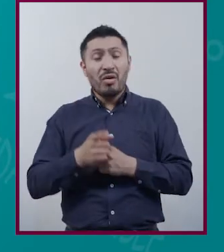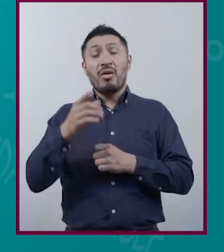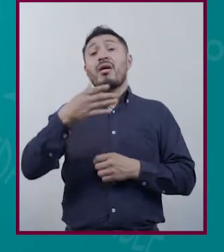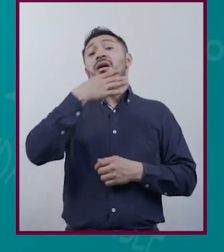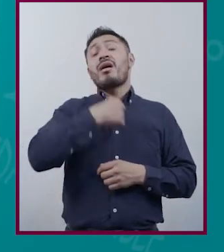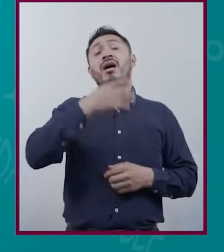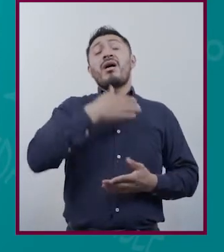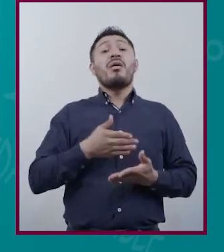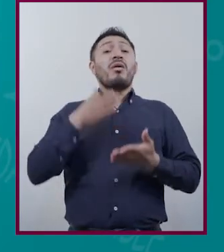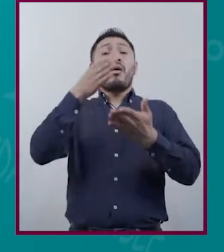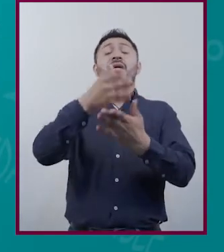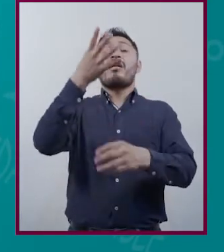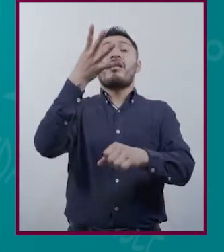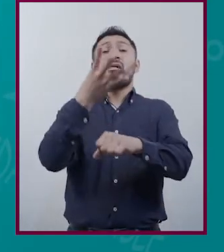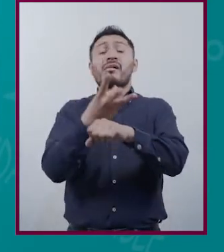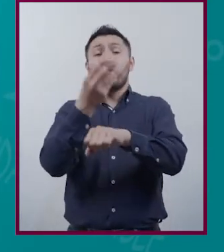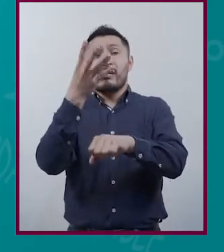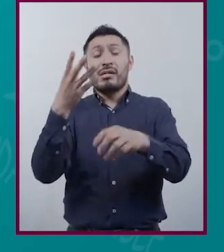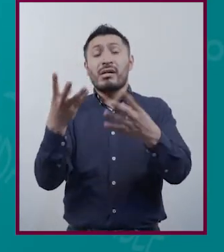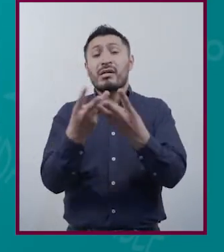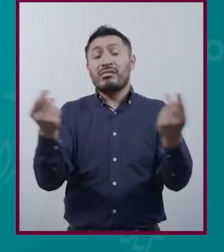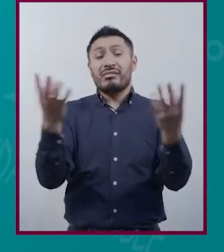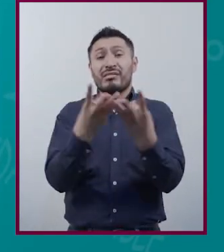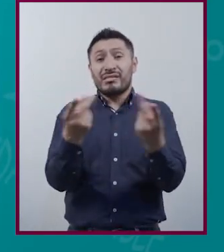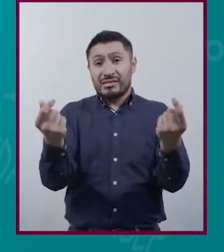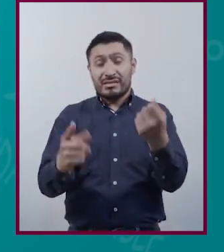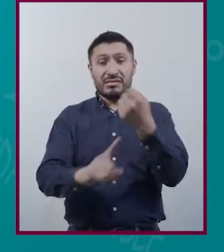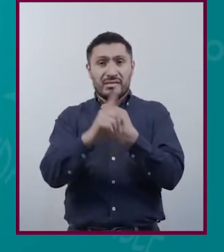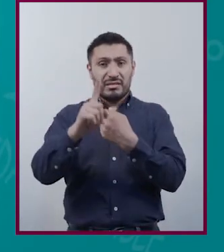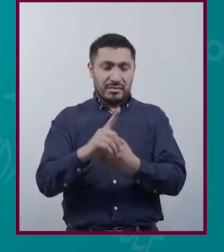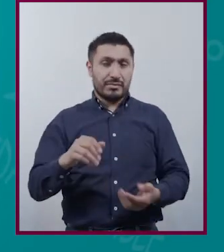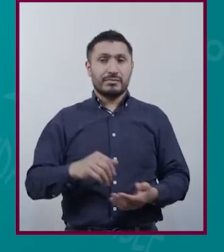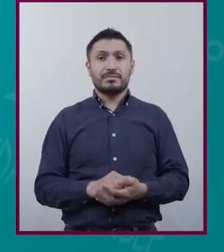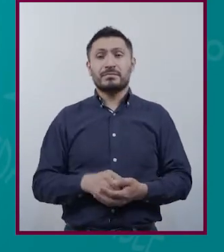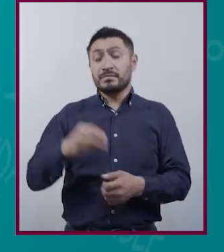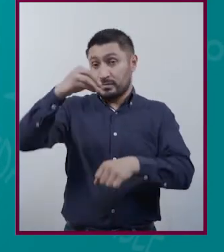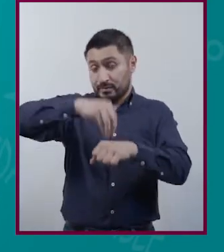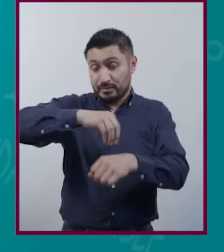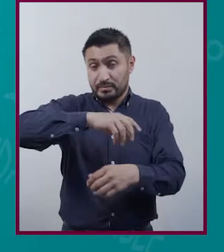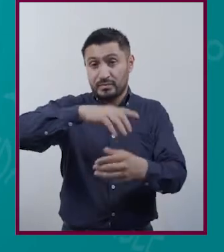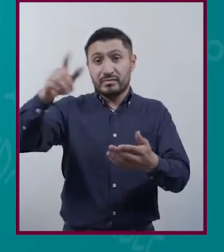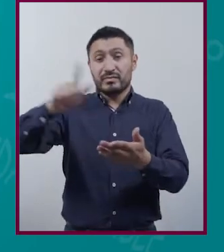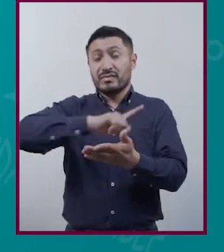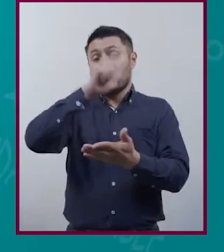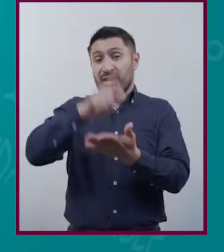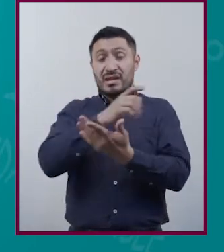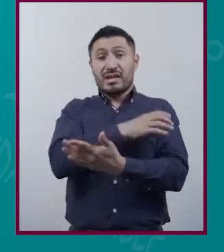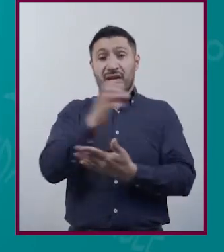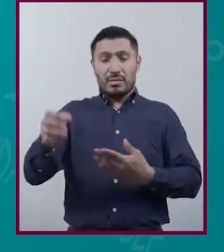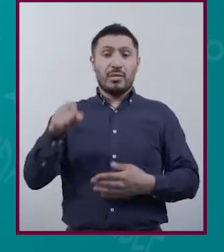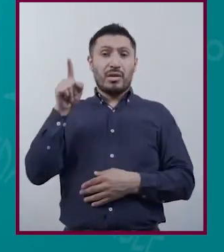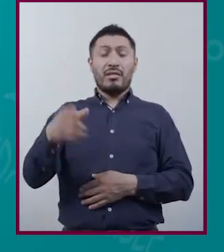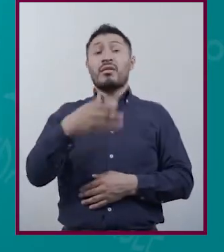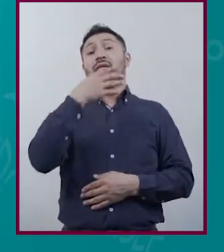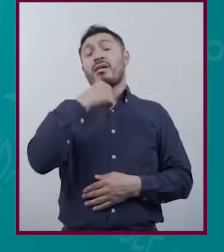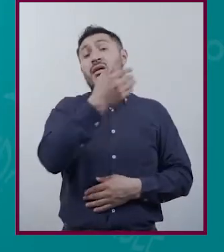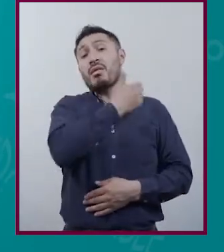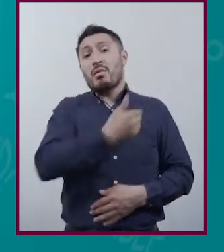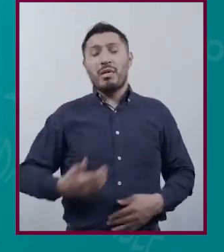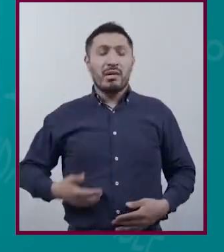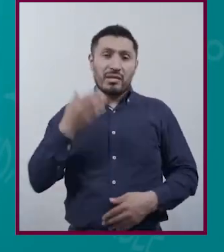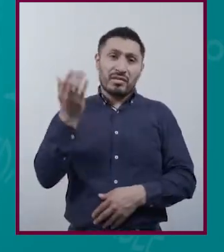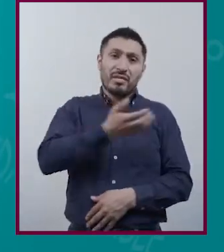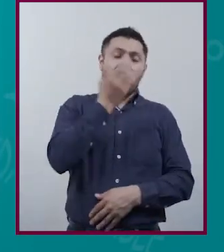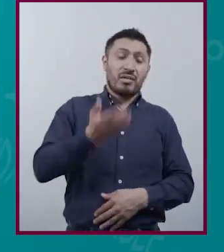Cárdenas y arreglaba la disputa con la aplicación de la reforma agraria. Un presidente sumamente popular entre